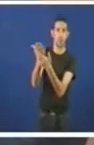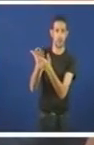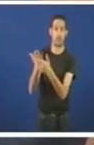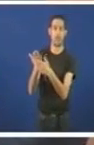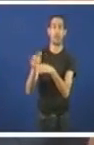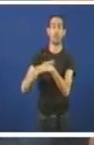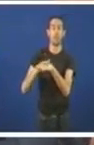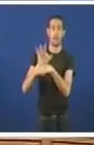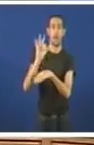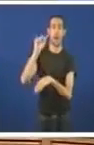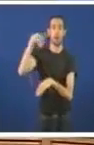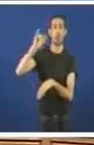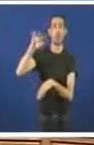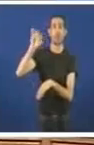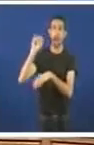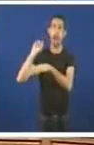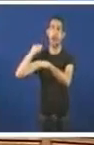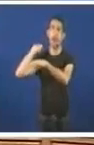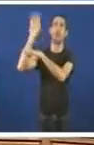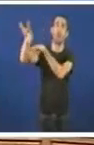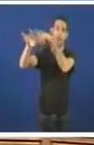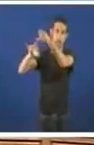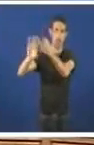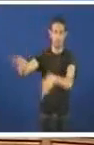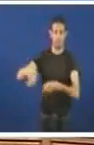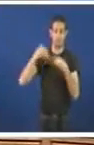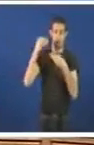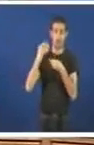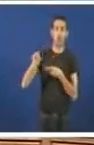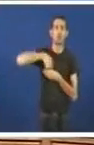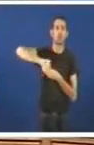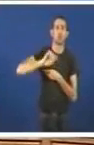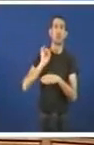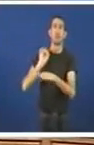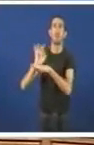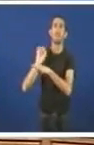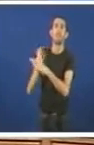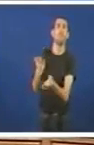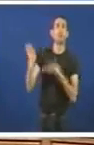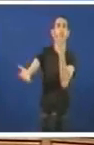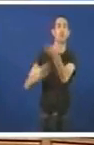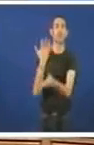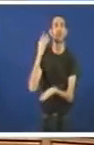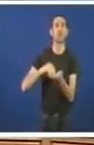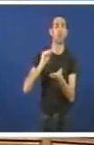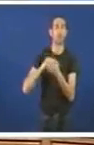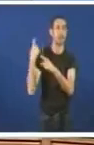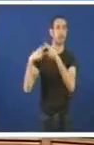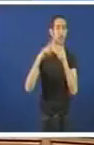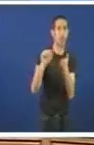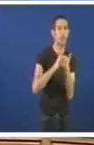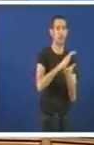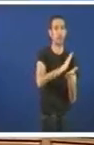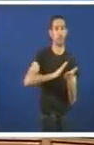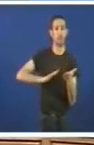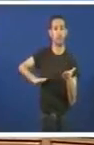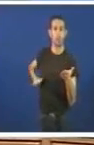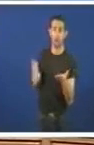sí. E nós tamén. 5 propostas distintas, 5 borradores distintos, ningún foi